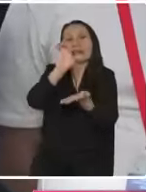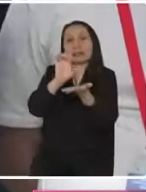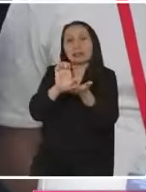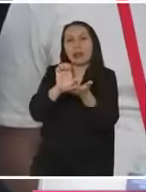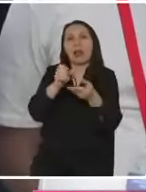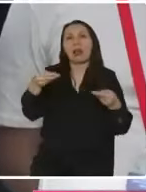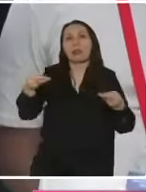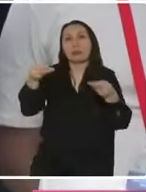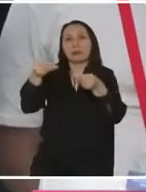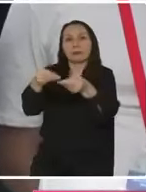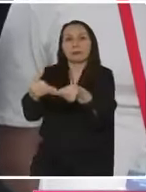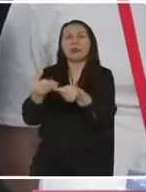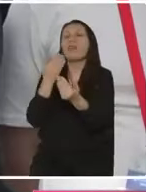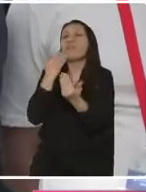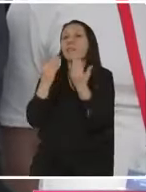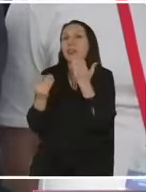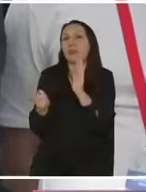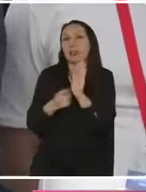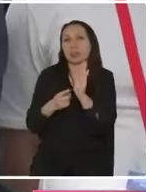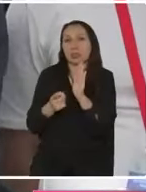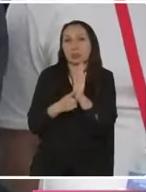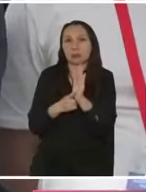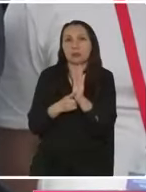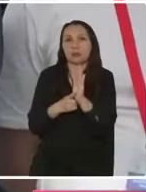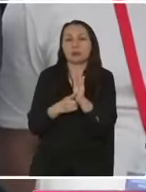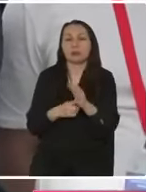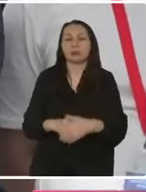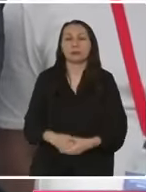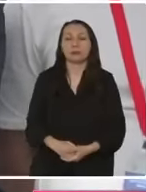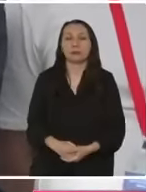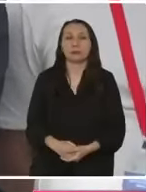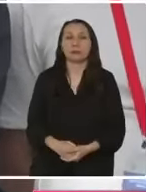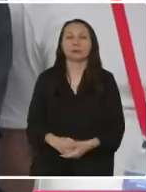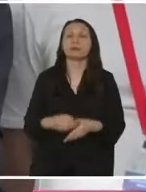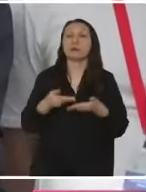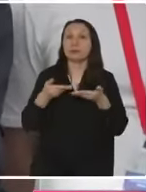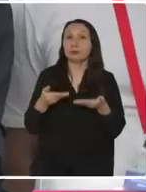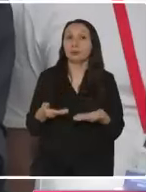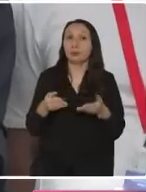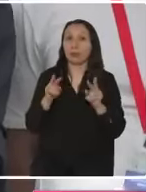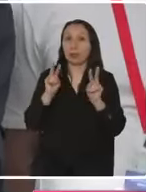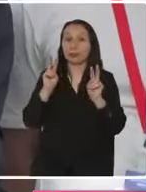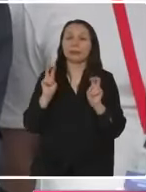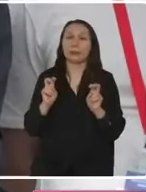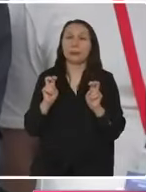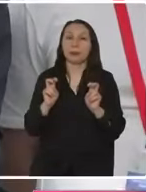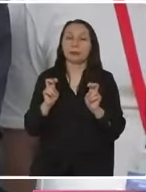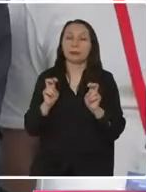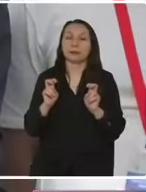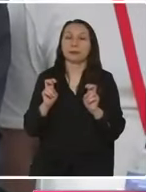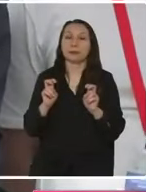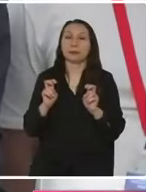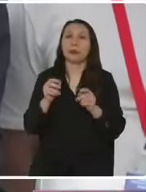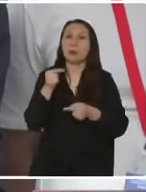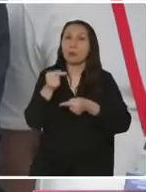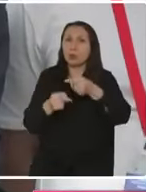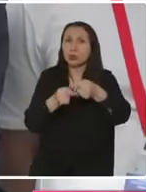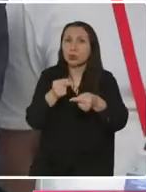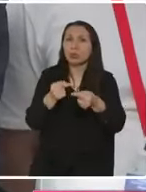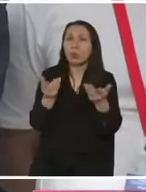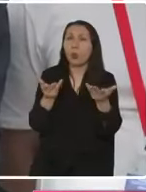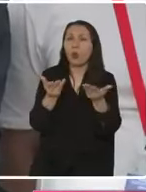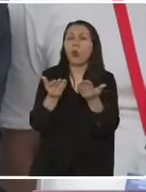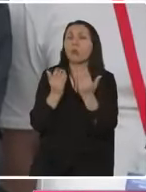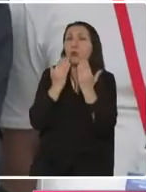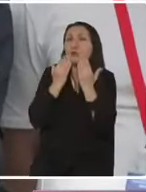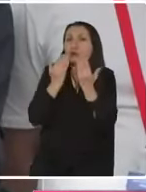a través de los beneficios tributarios que conlleva. Ahora, respecto de el proceso mismo de